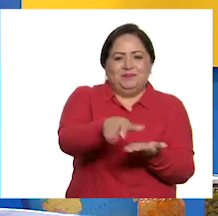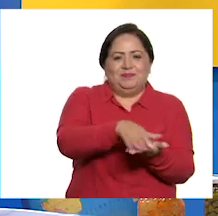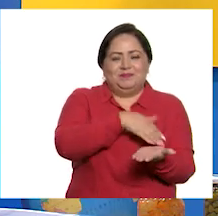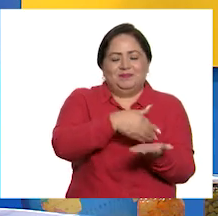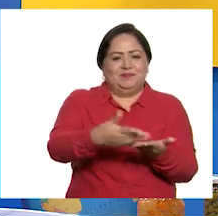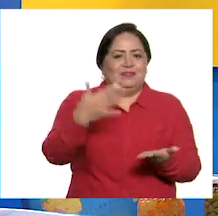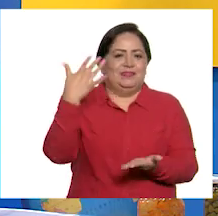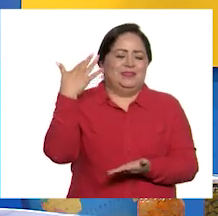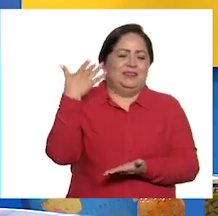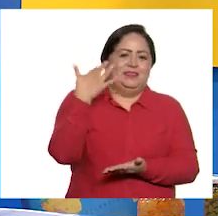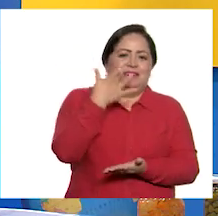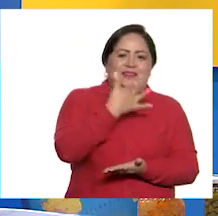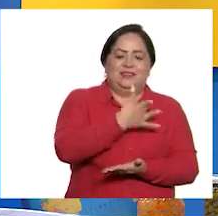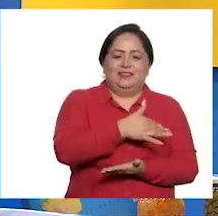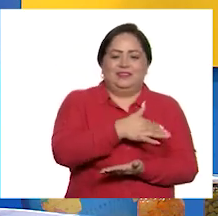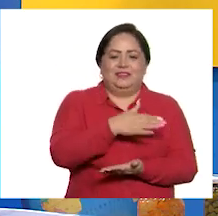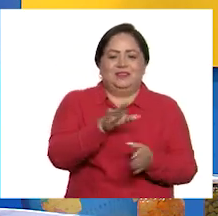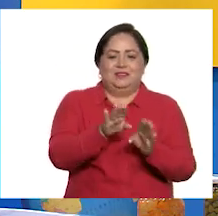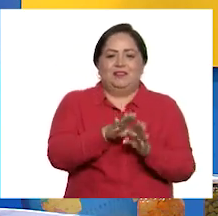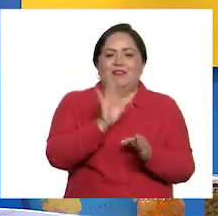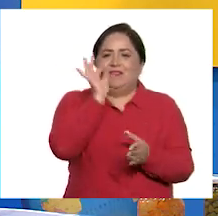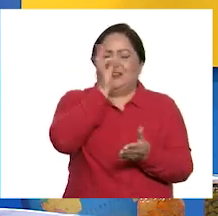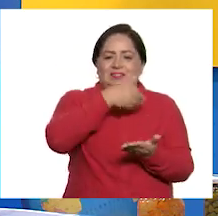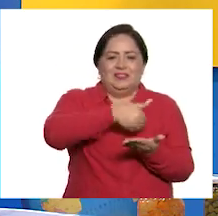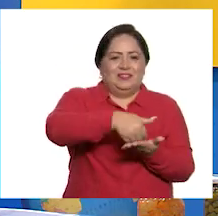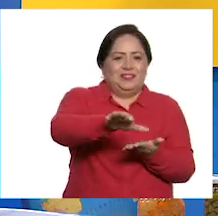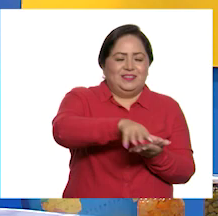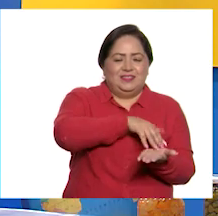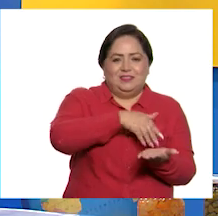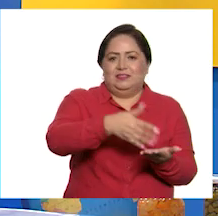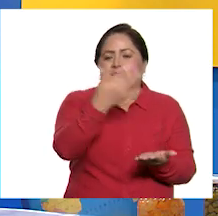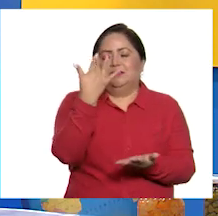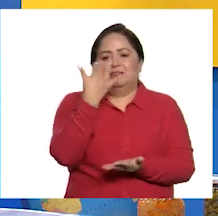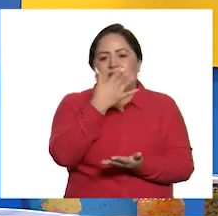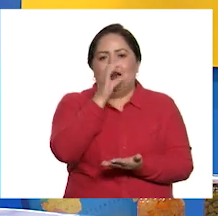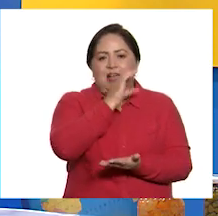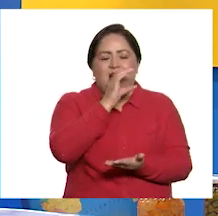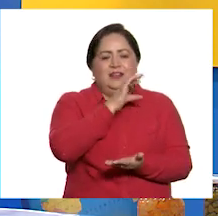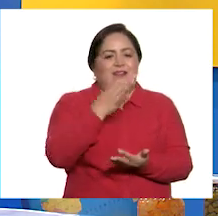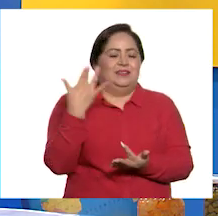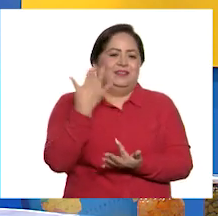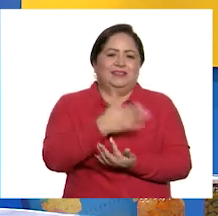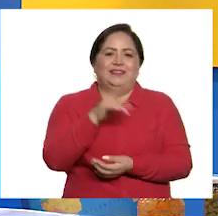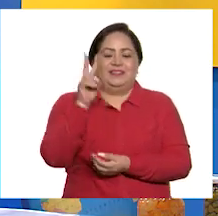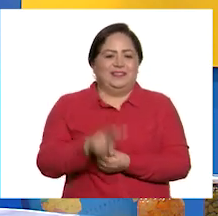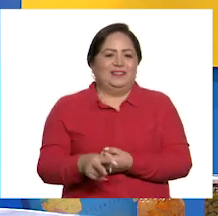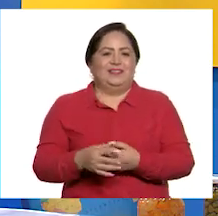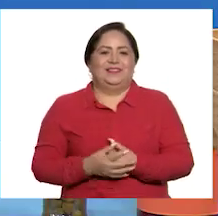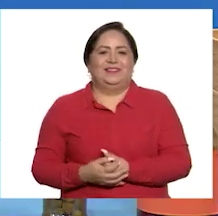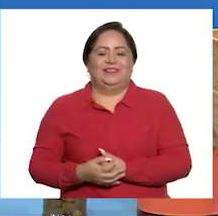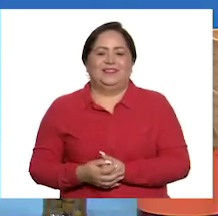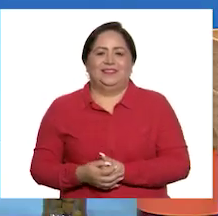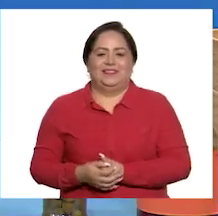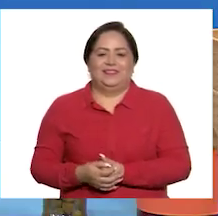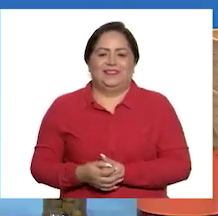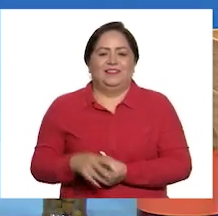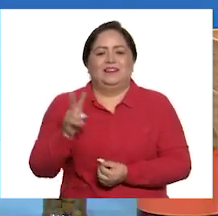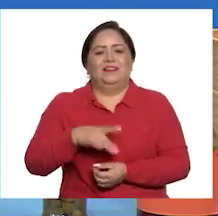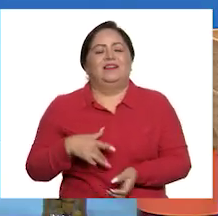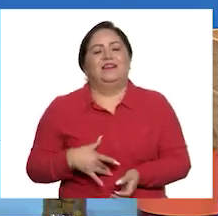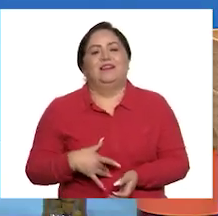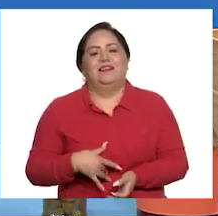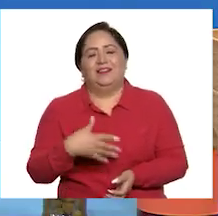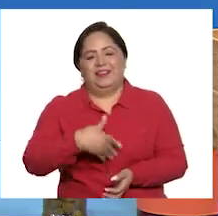con una rica conserva, o como una de mermelada con fresa así hecho calientito. Uy, no, ya se me antojó, qué rico.